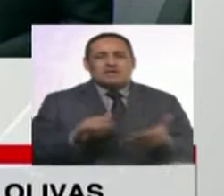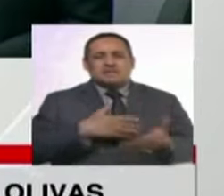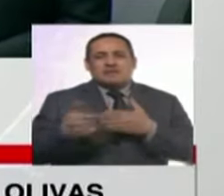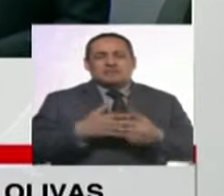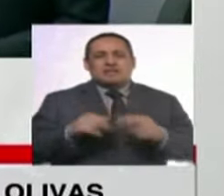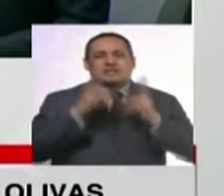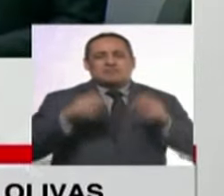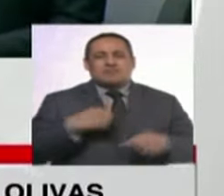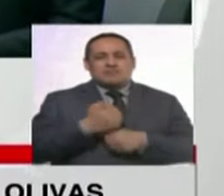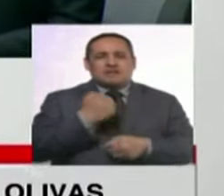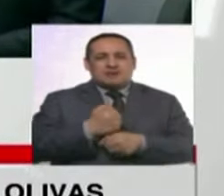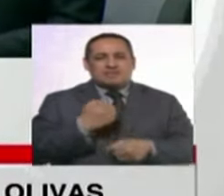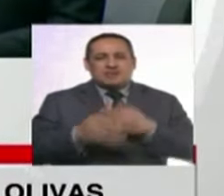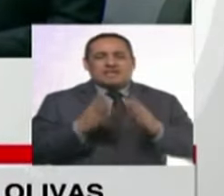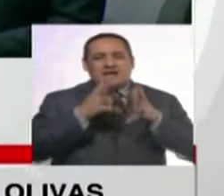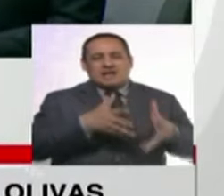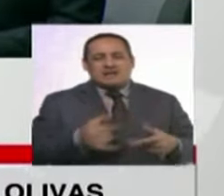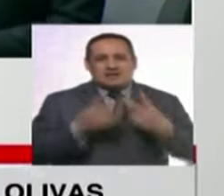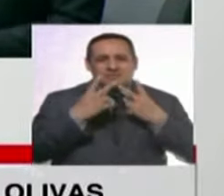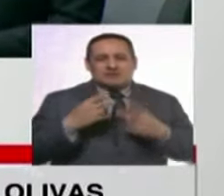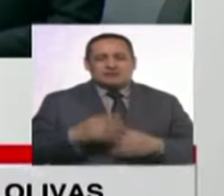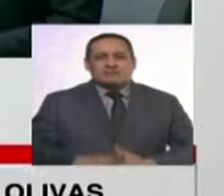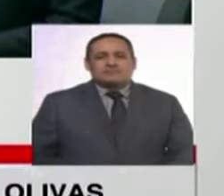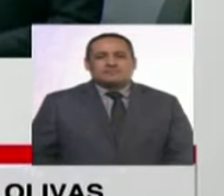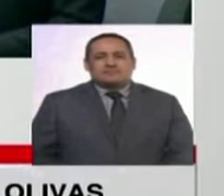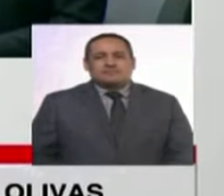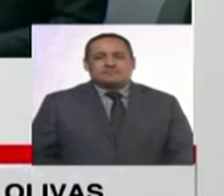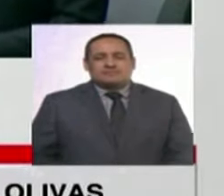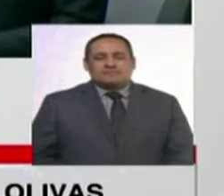valgan de sistema para para dejar a lo que se